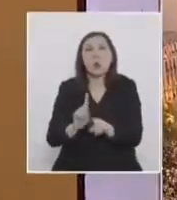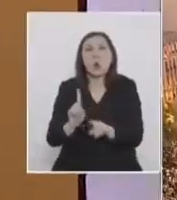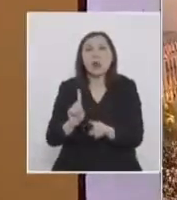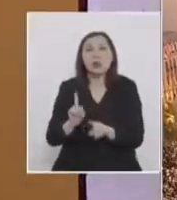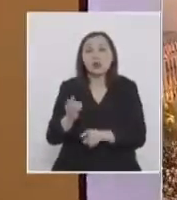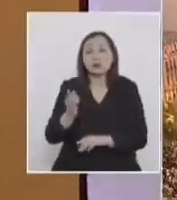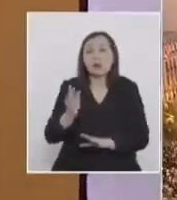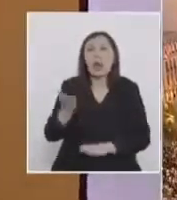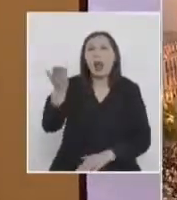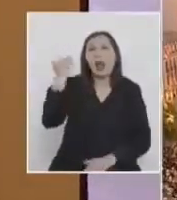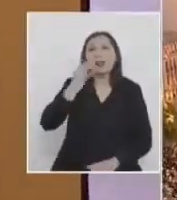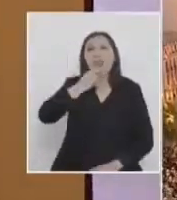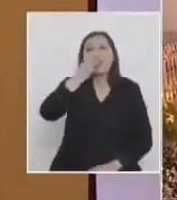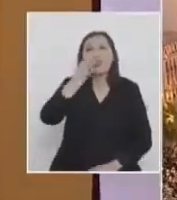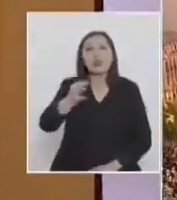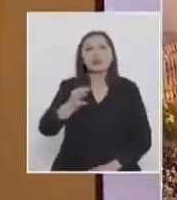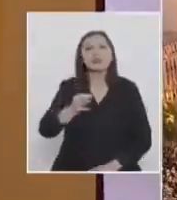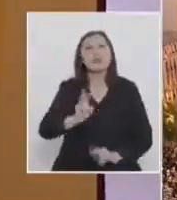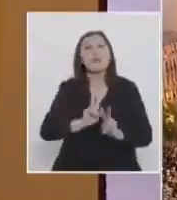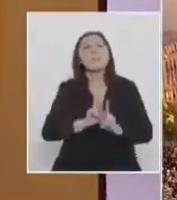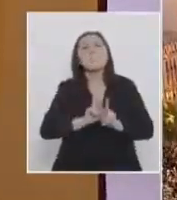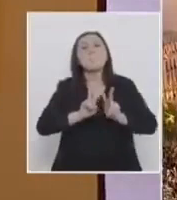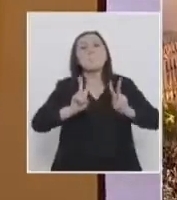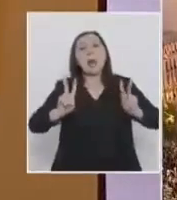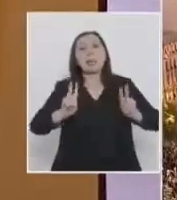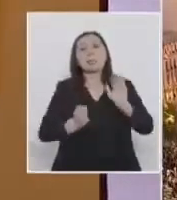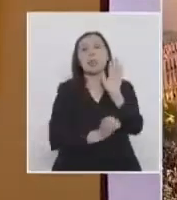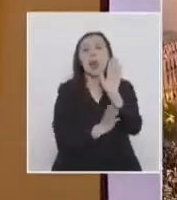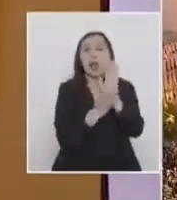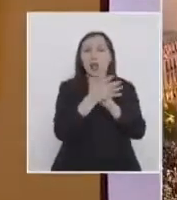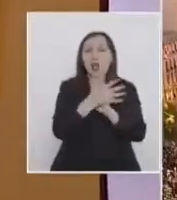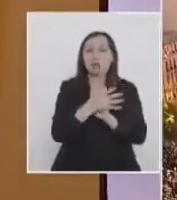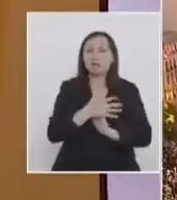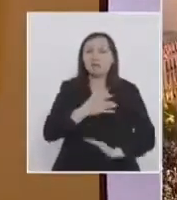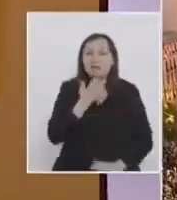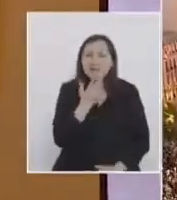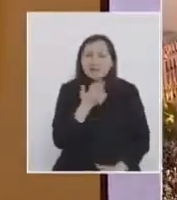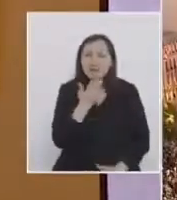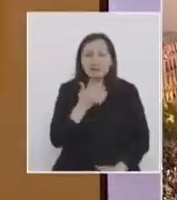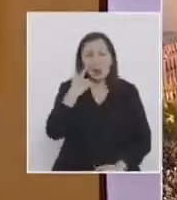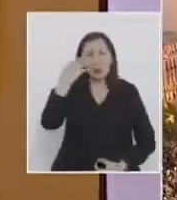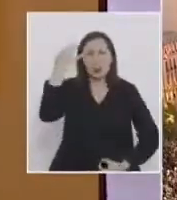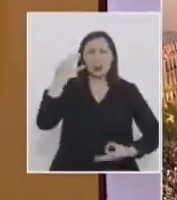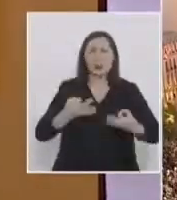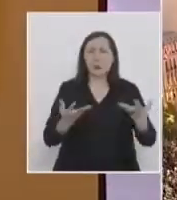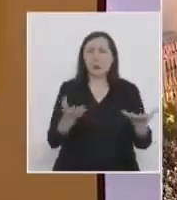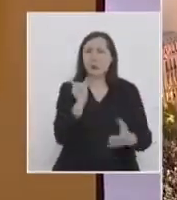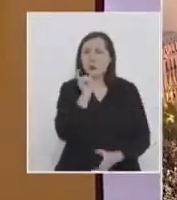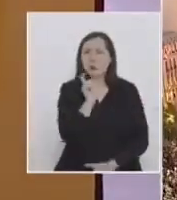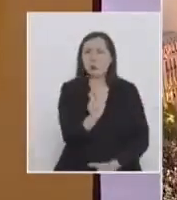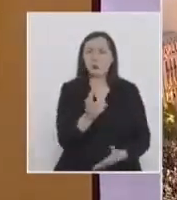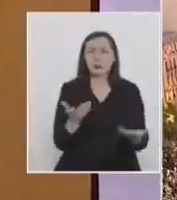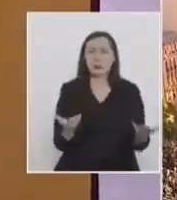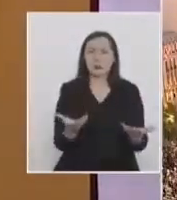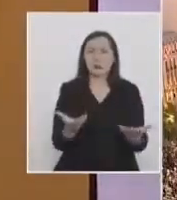usa, antes se hablaba de la pacificación de la Araucanía, qué término más burdo e injusto.